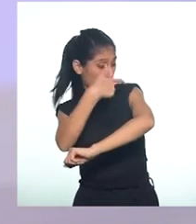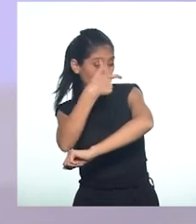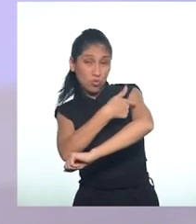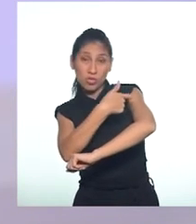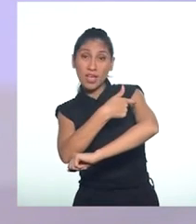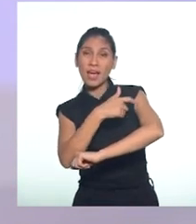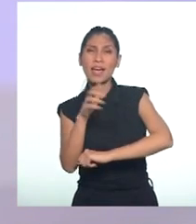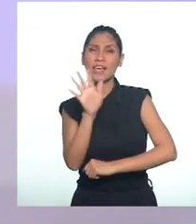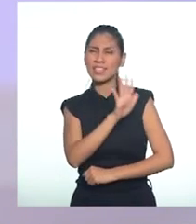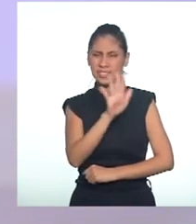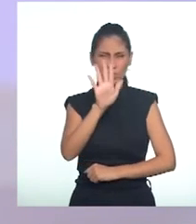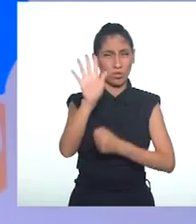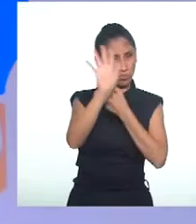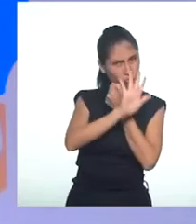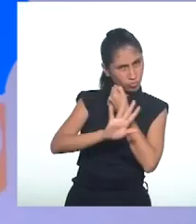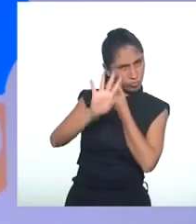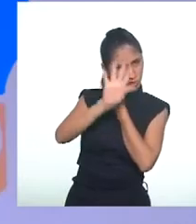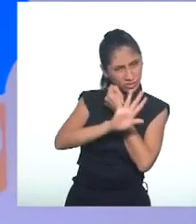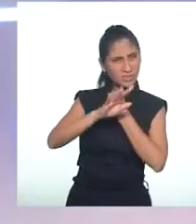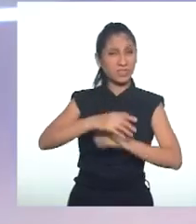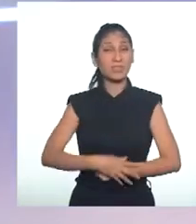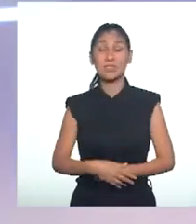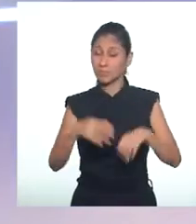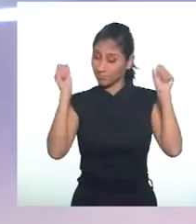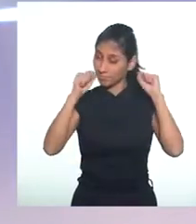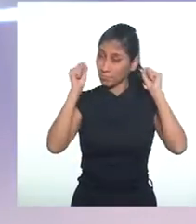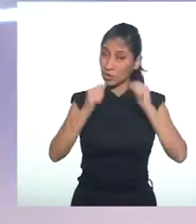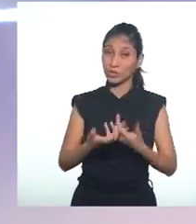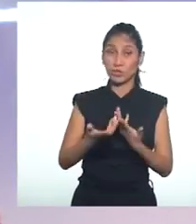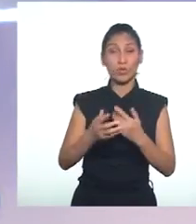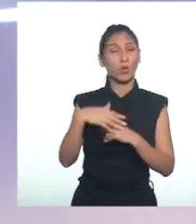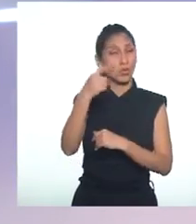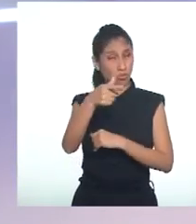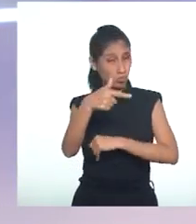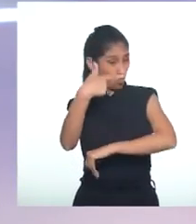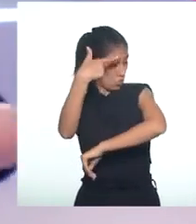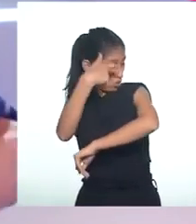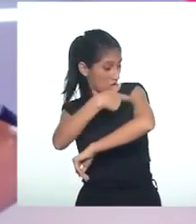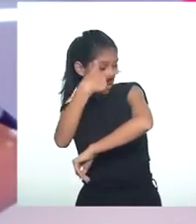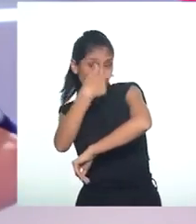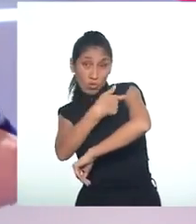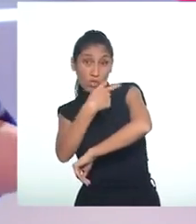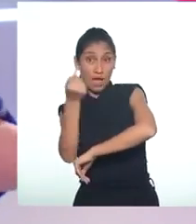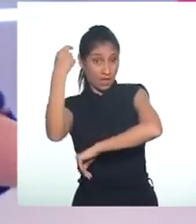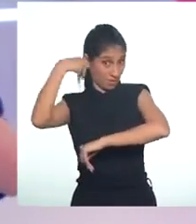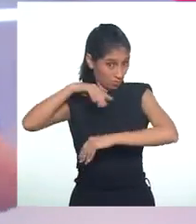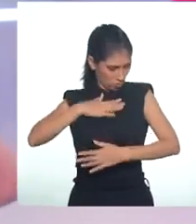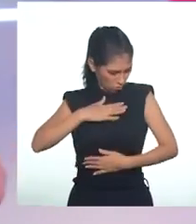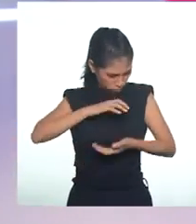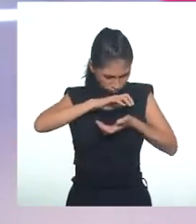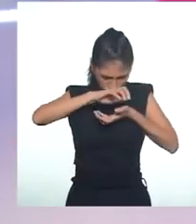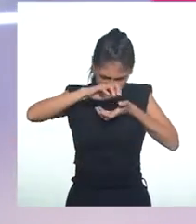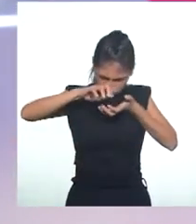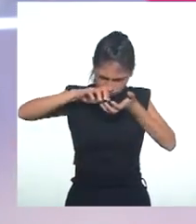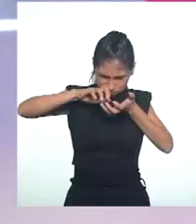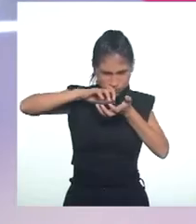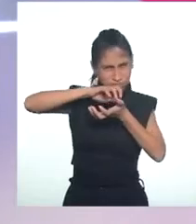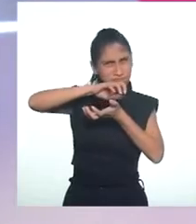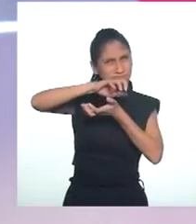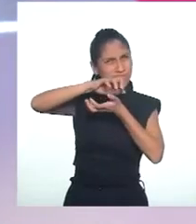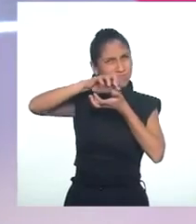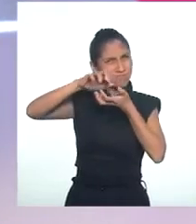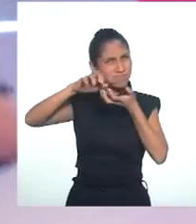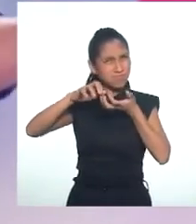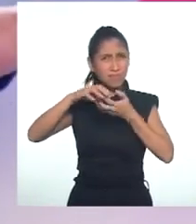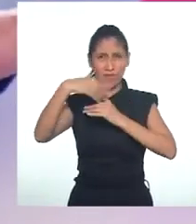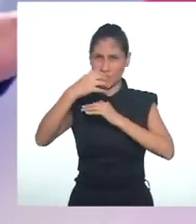de mi lucha de la enfermedad. Así es. Por eso, al recibirla, los anticuerpos que genera nuestro organismo